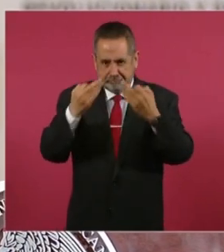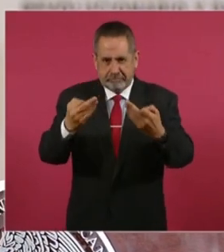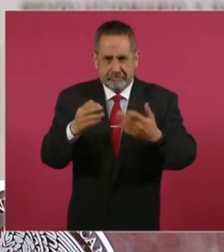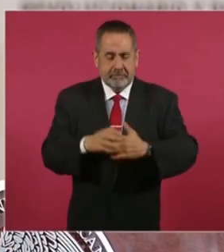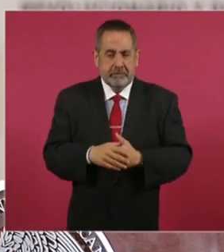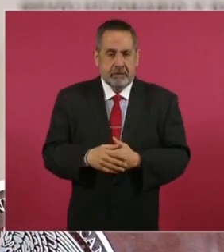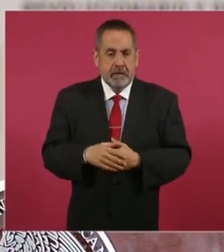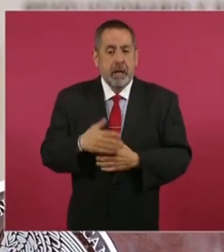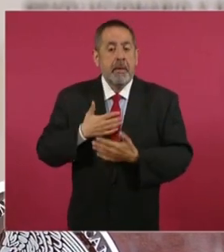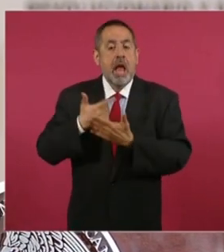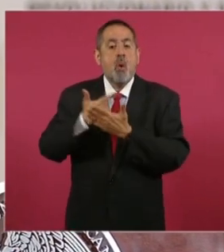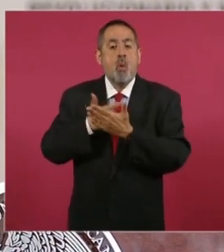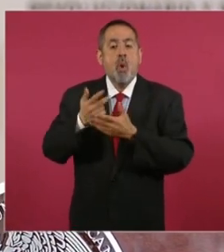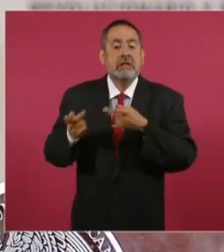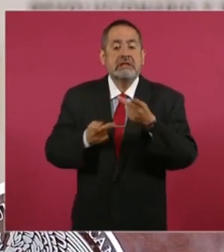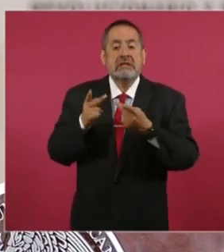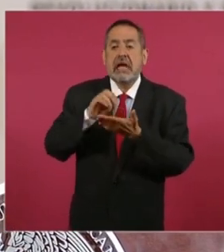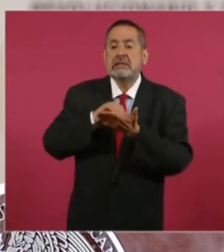mis encuestas